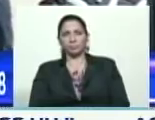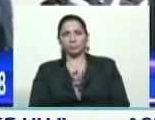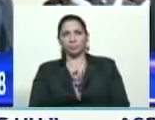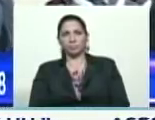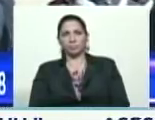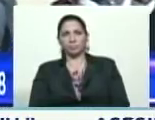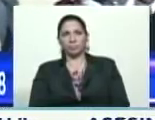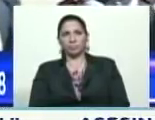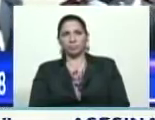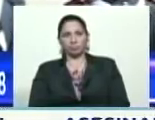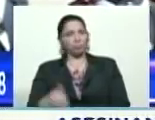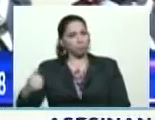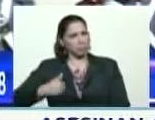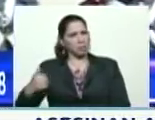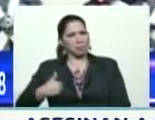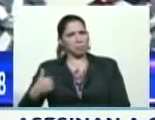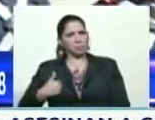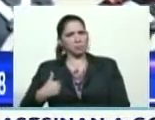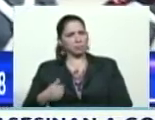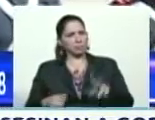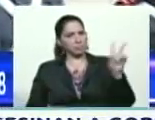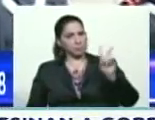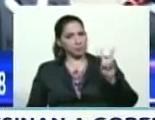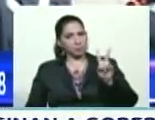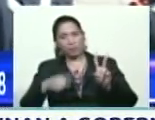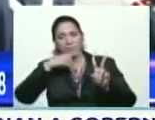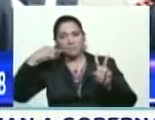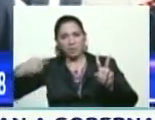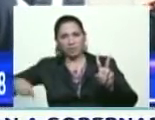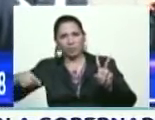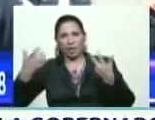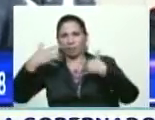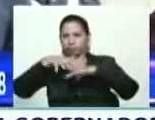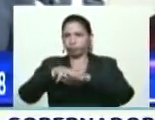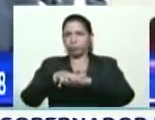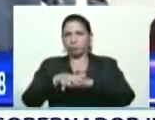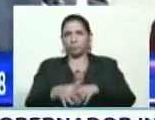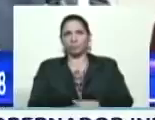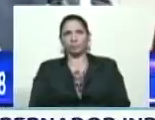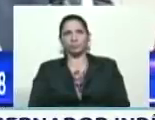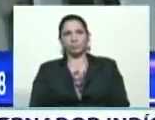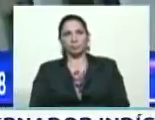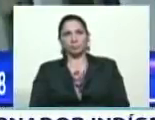sea provechoso para ambos lados, para Rusia y para Venezuela.